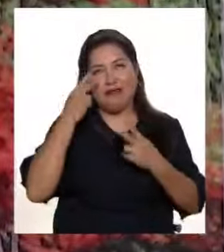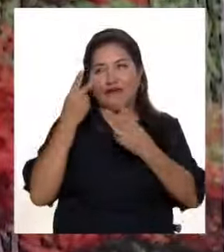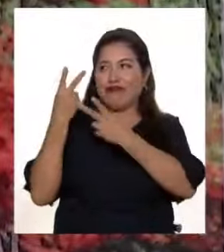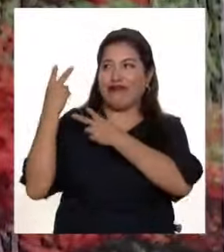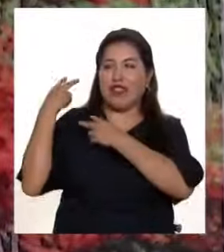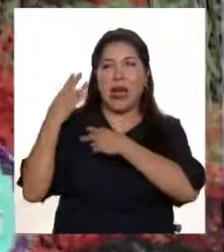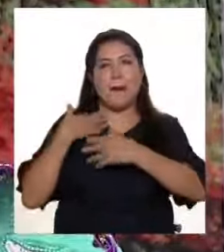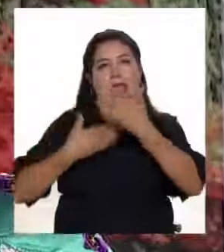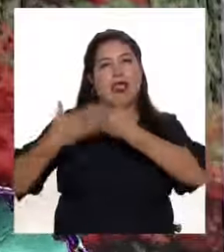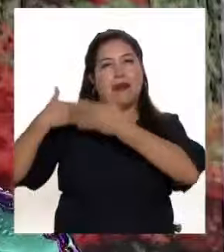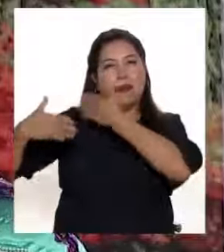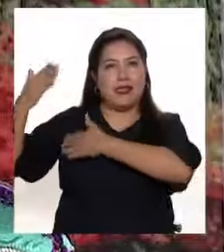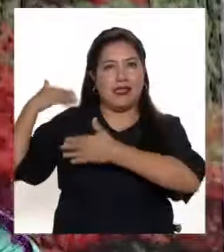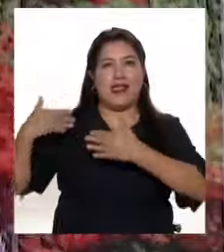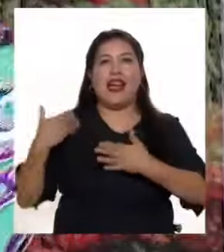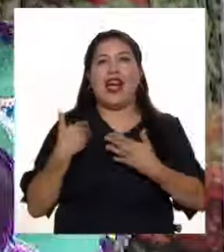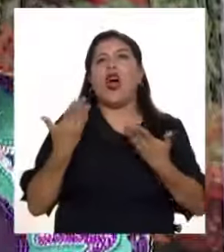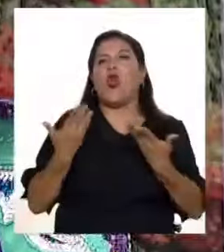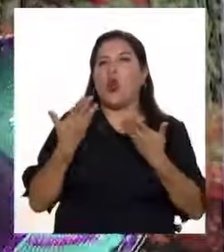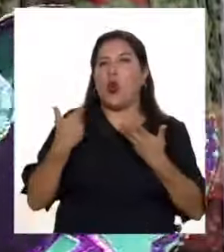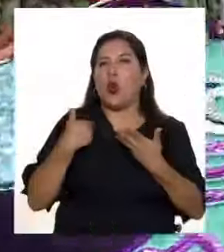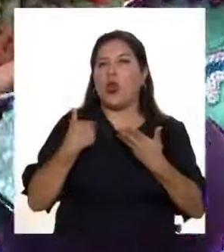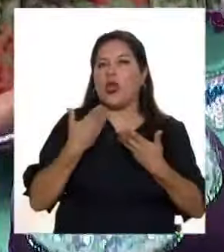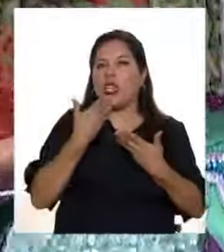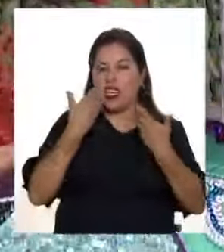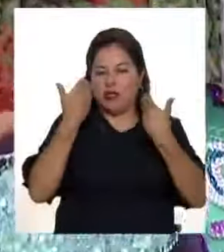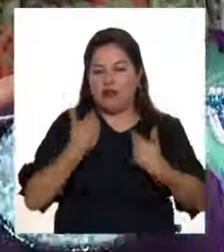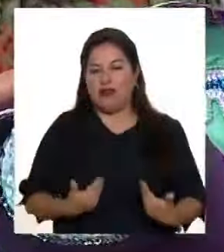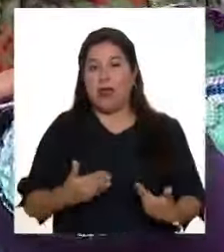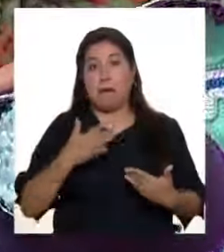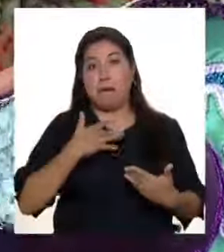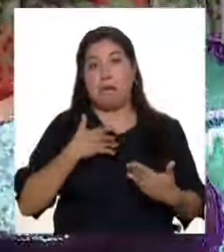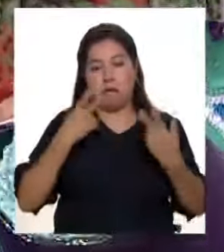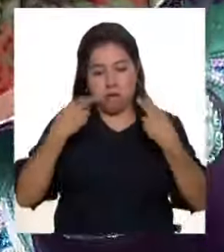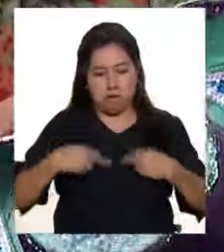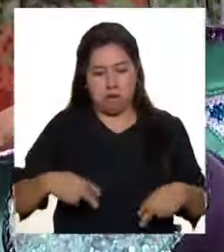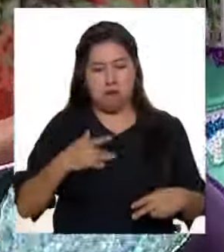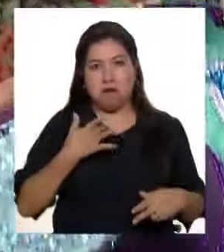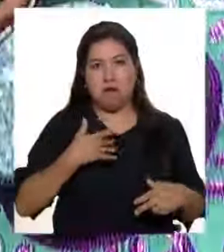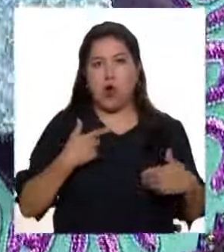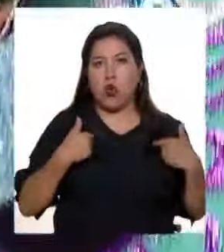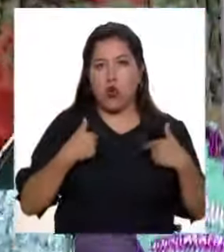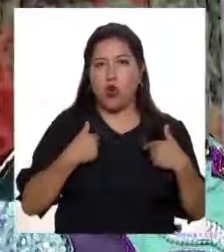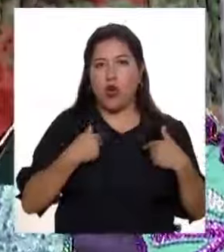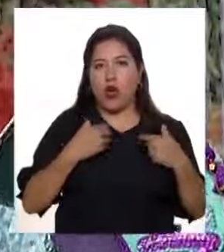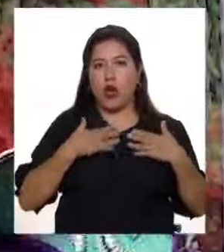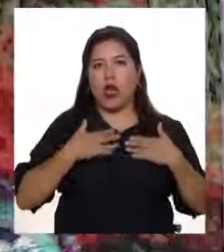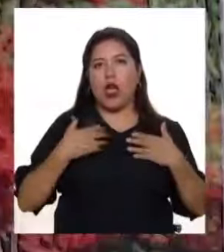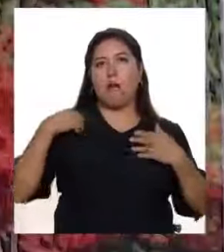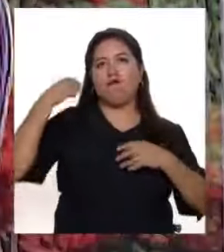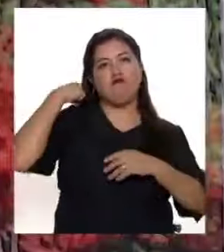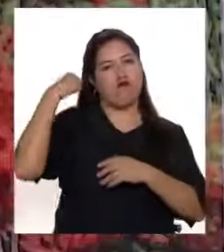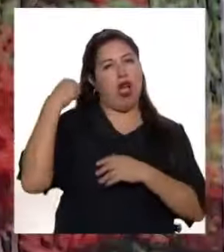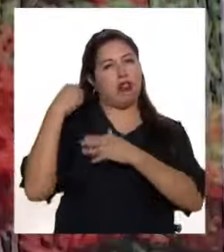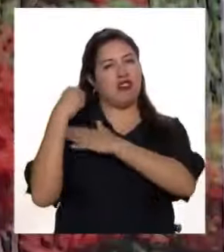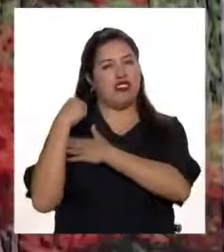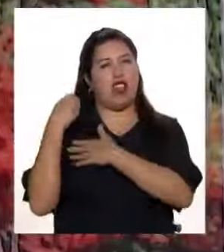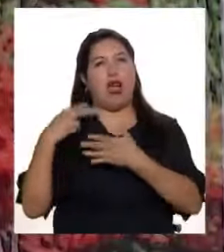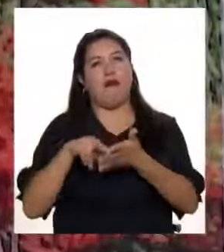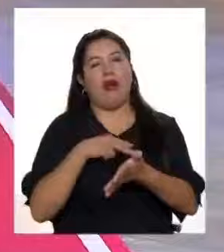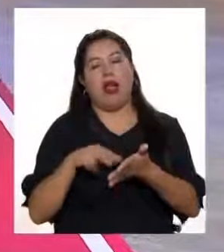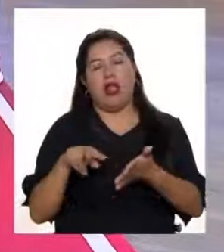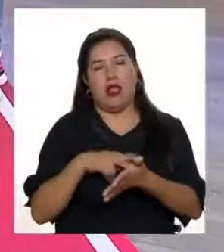dónde vienes y quién eres. Claro. En este caso yo me siento súper identificada con la Macha Caporal, a pesar que es una